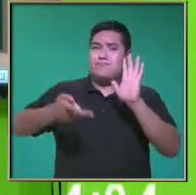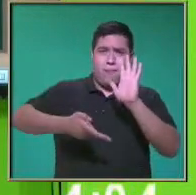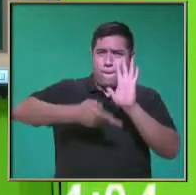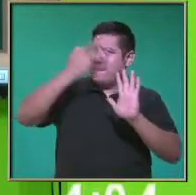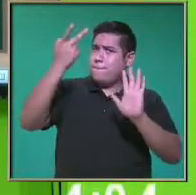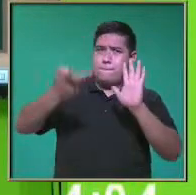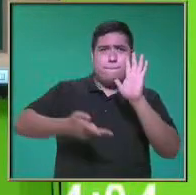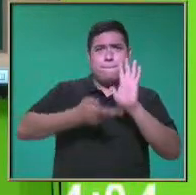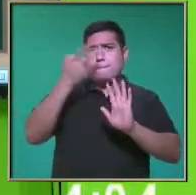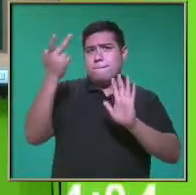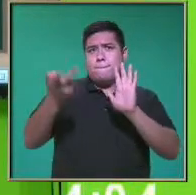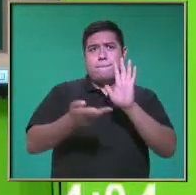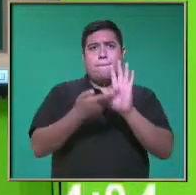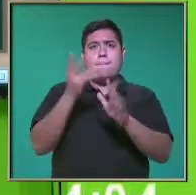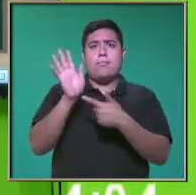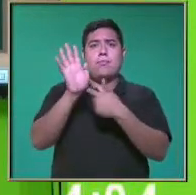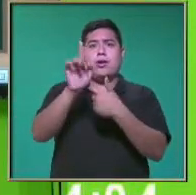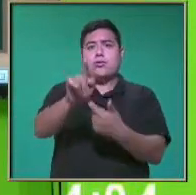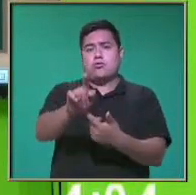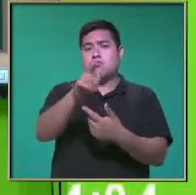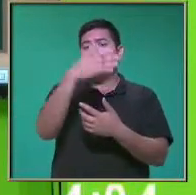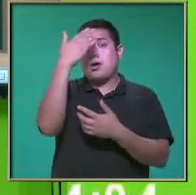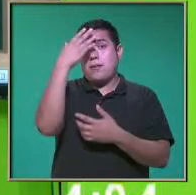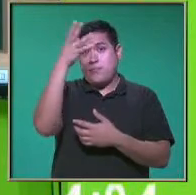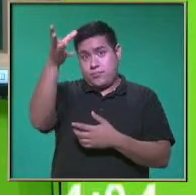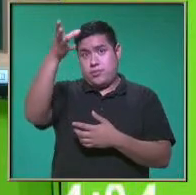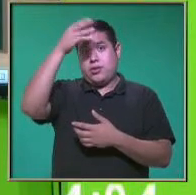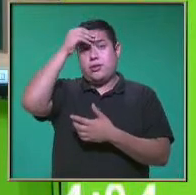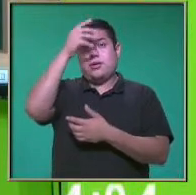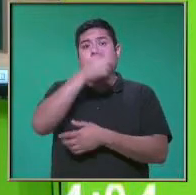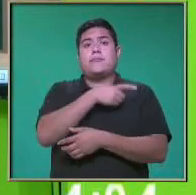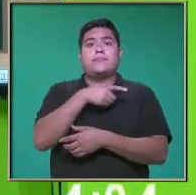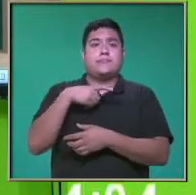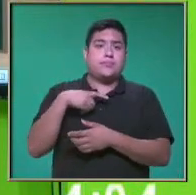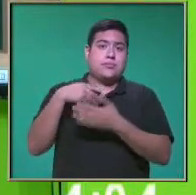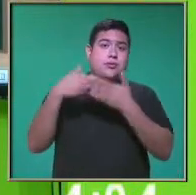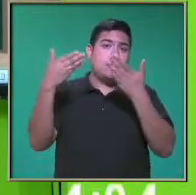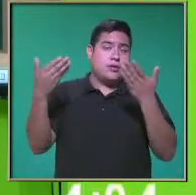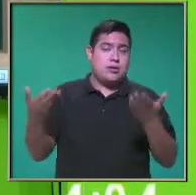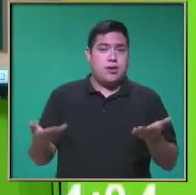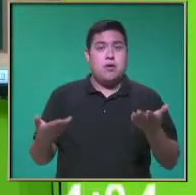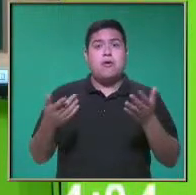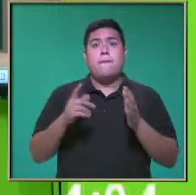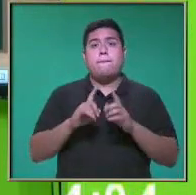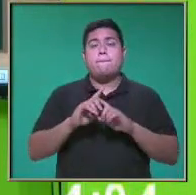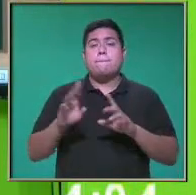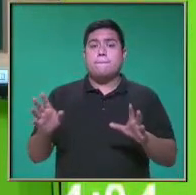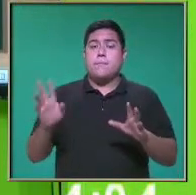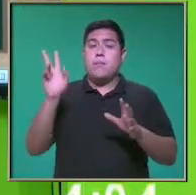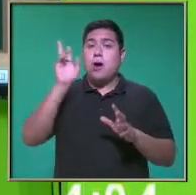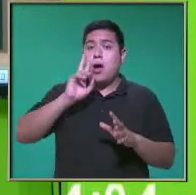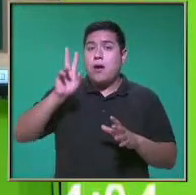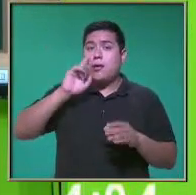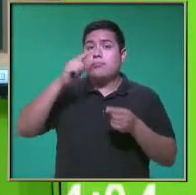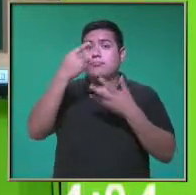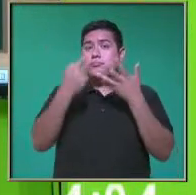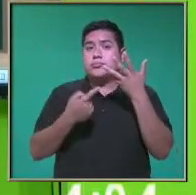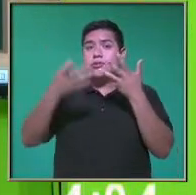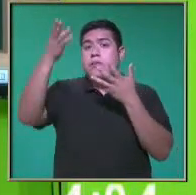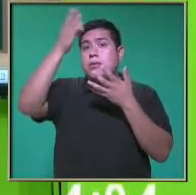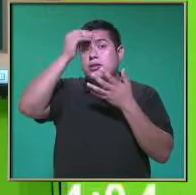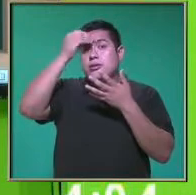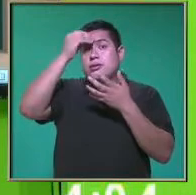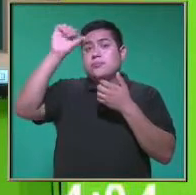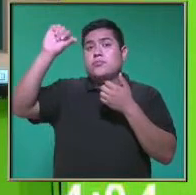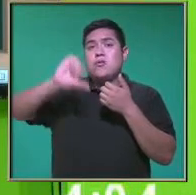debemos de adoptar ya de manera permanente. Now, which are the achievements for today? ¿Cuáles son los aprendizajes esperados para